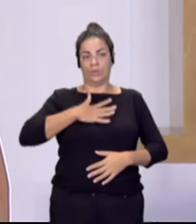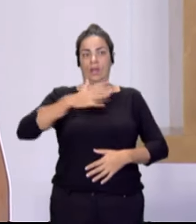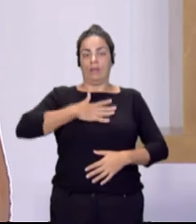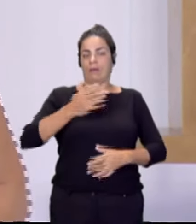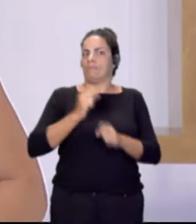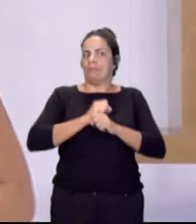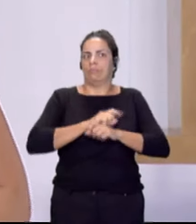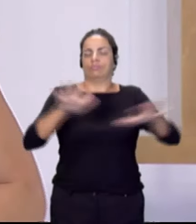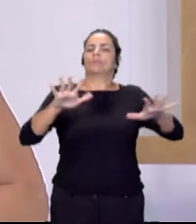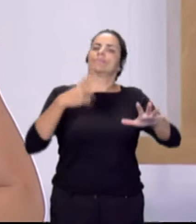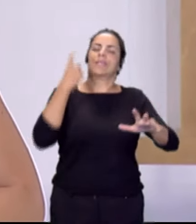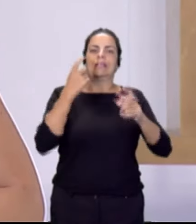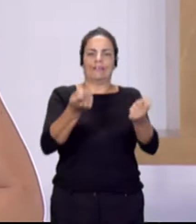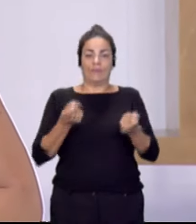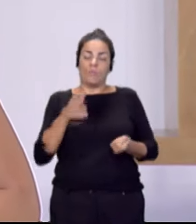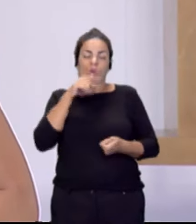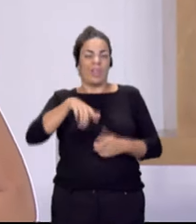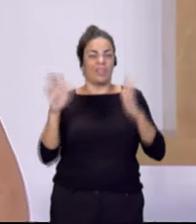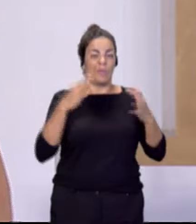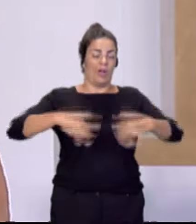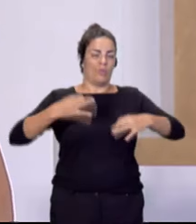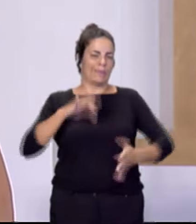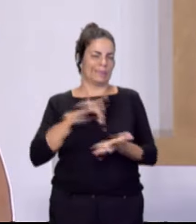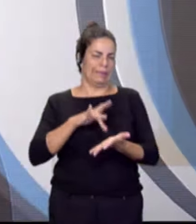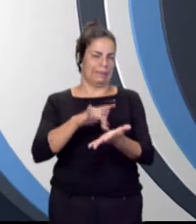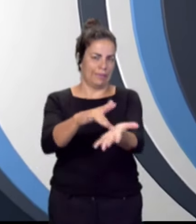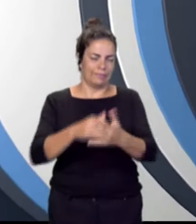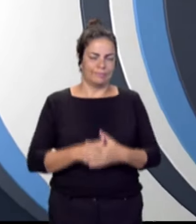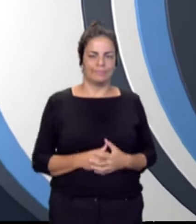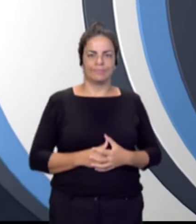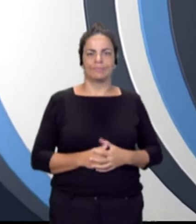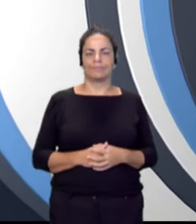se producen en esta época del año.